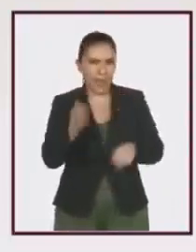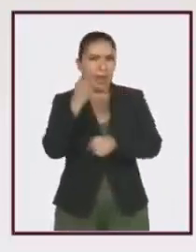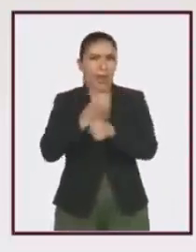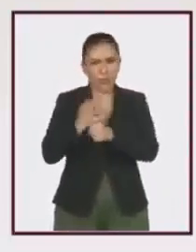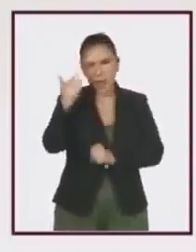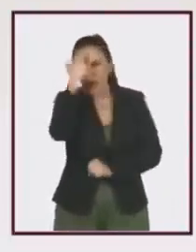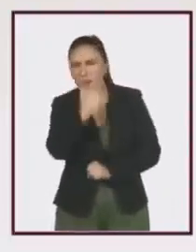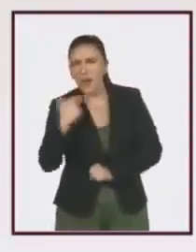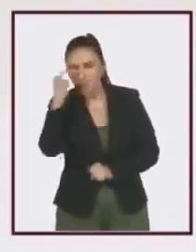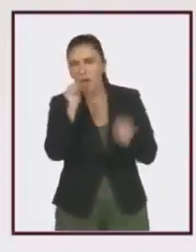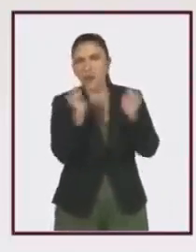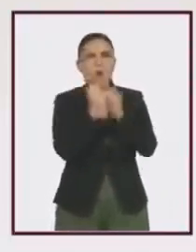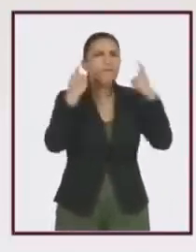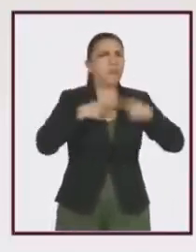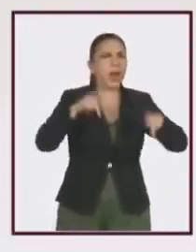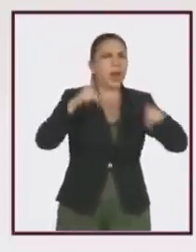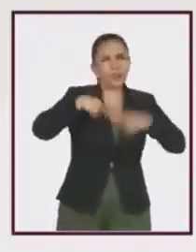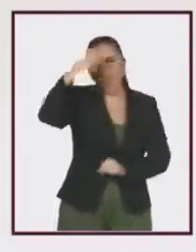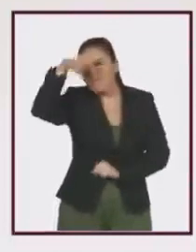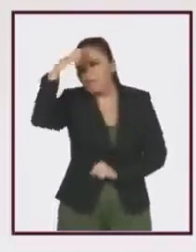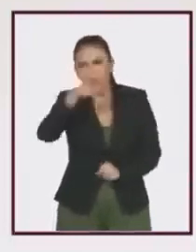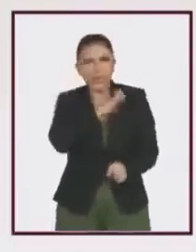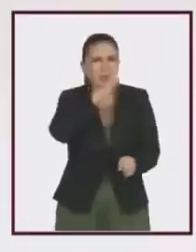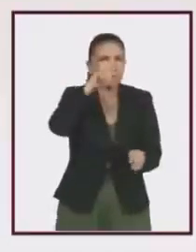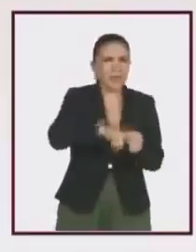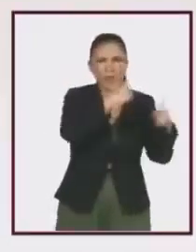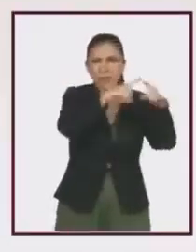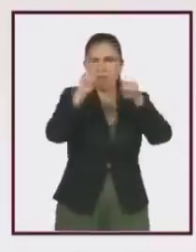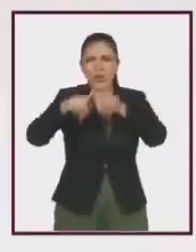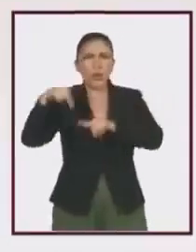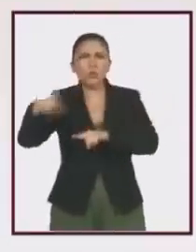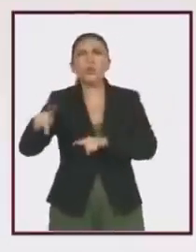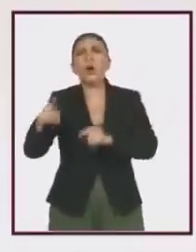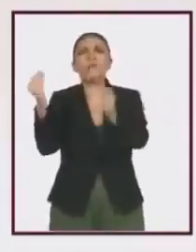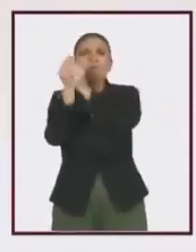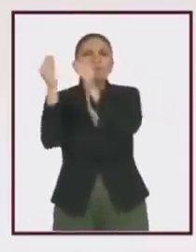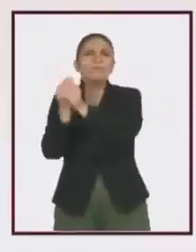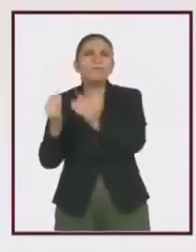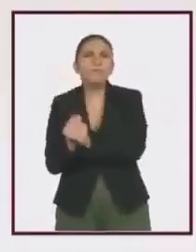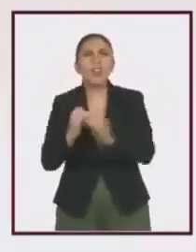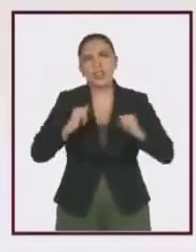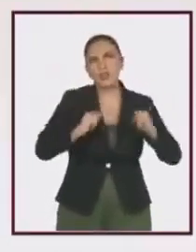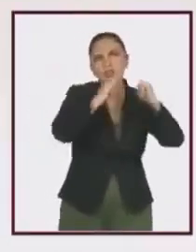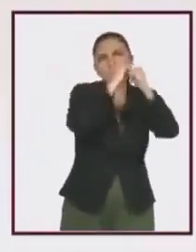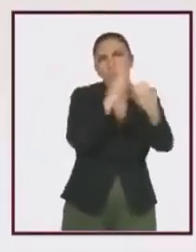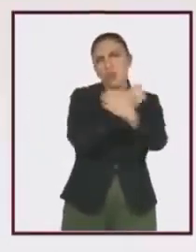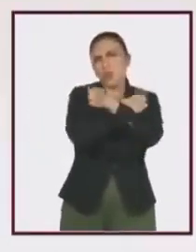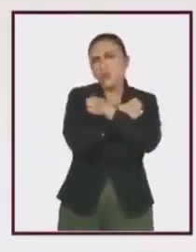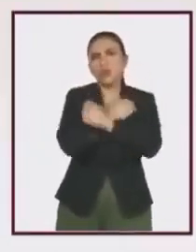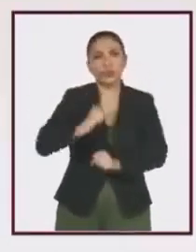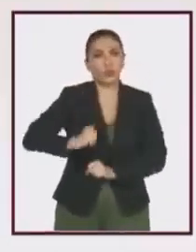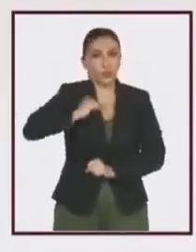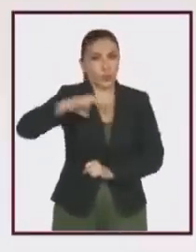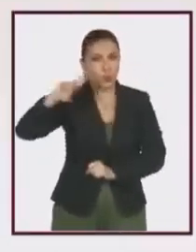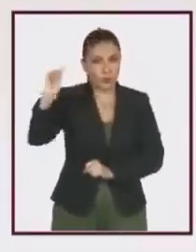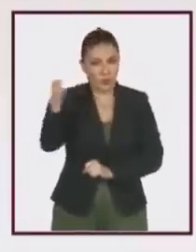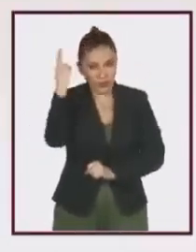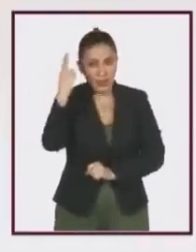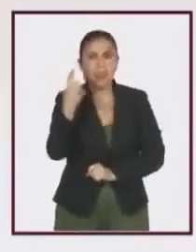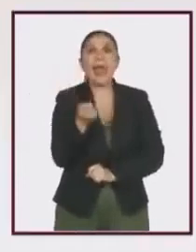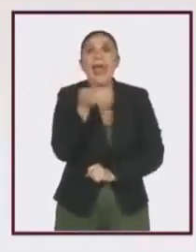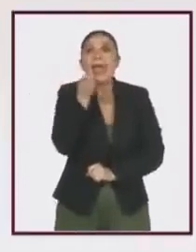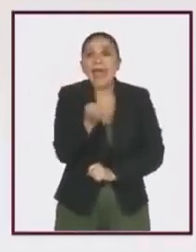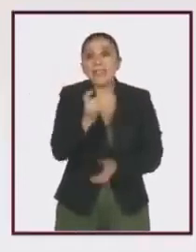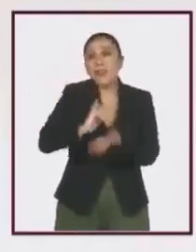distintas especialistas de distintas áreas del conocimiento de instituciones de educación superior, y esto nos